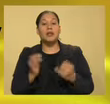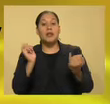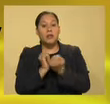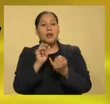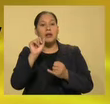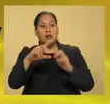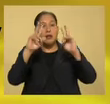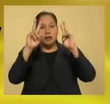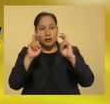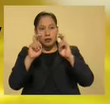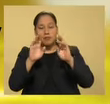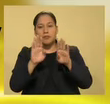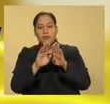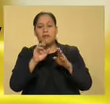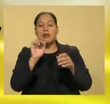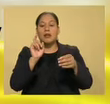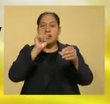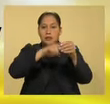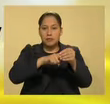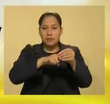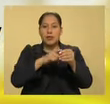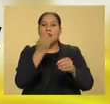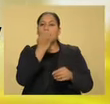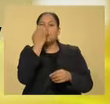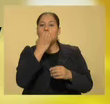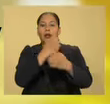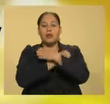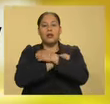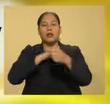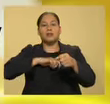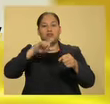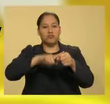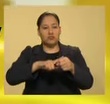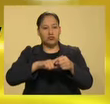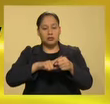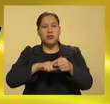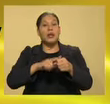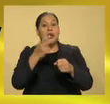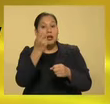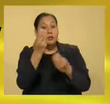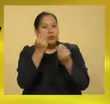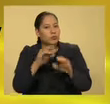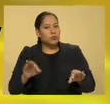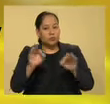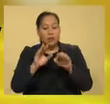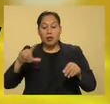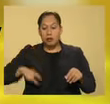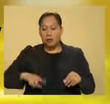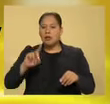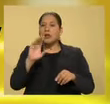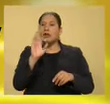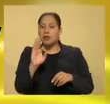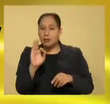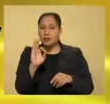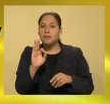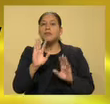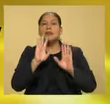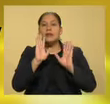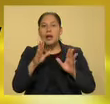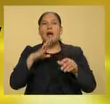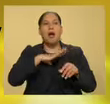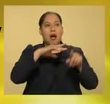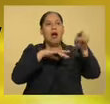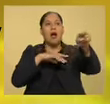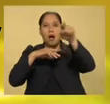habla que obtener inscripción en escuelas de educación especial. Esto es bien importante. El gobierno del Distrito Federal ya